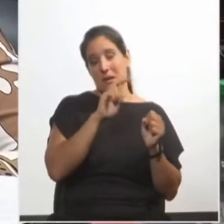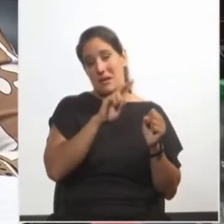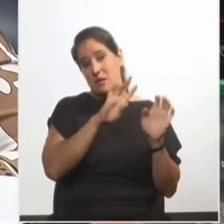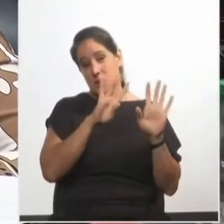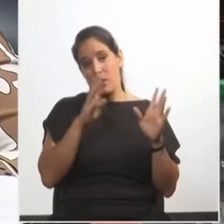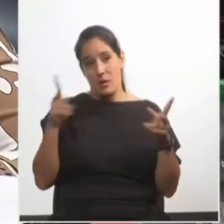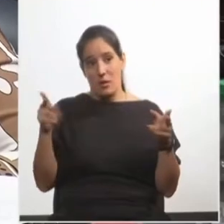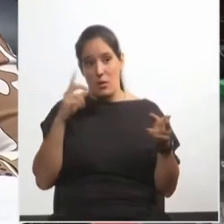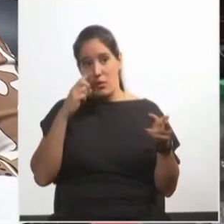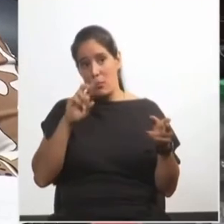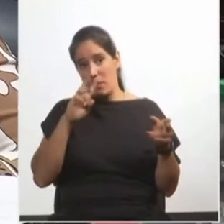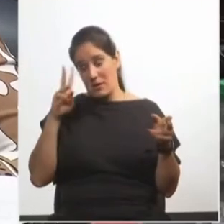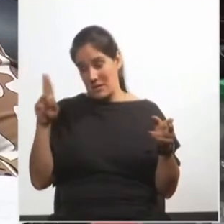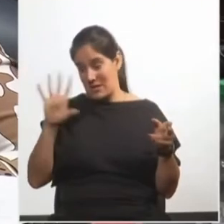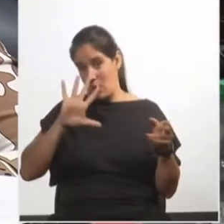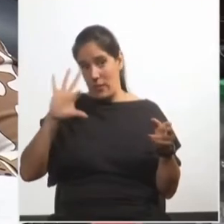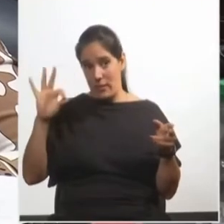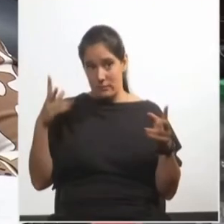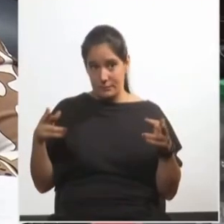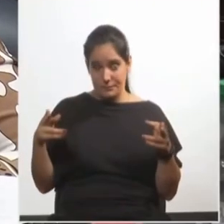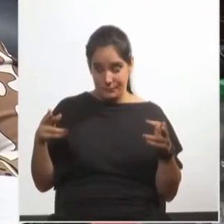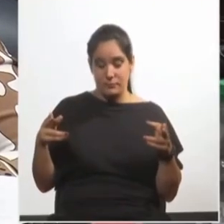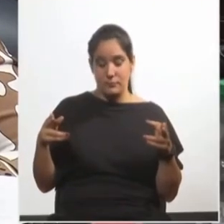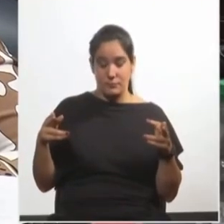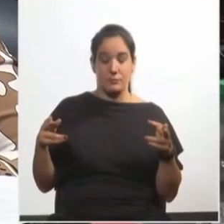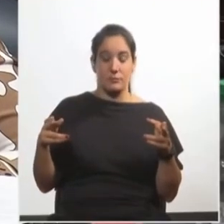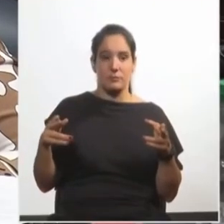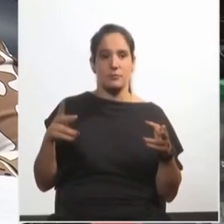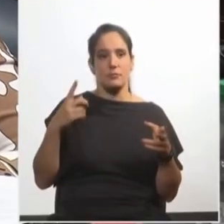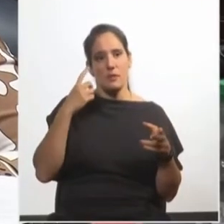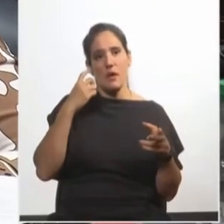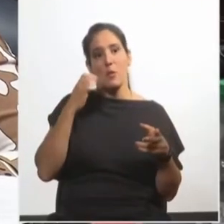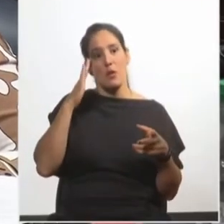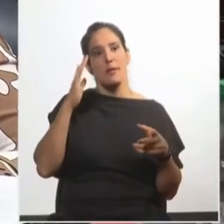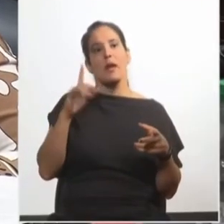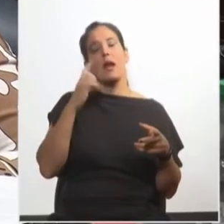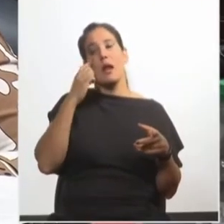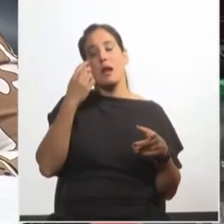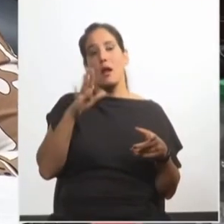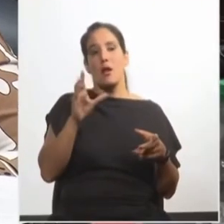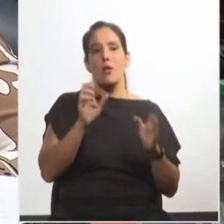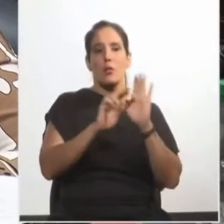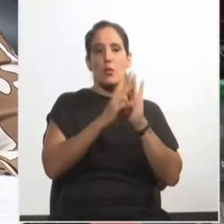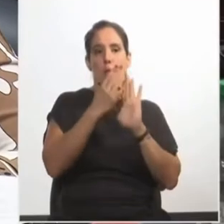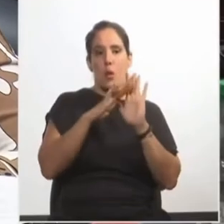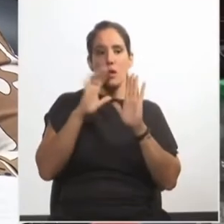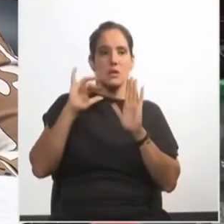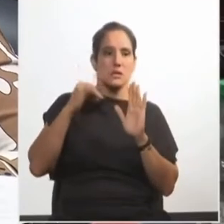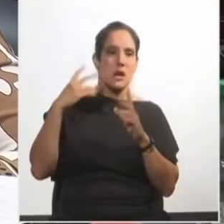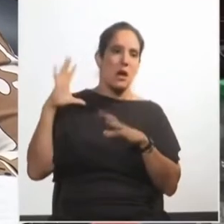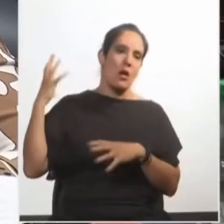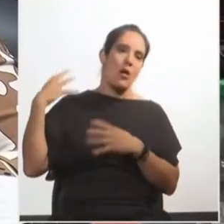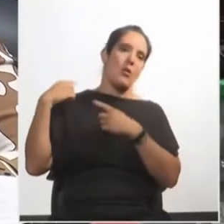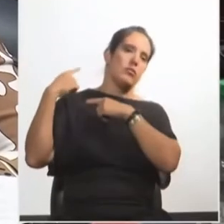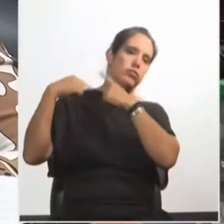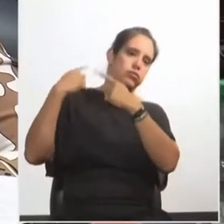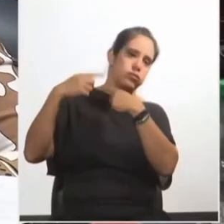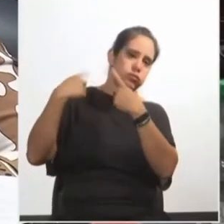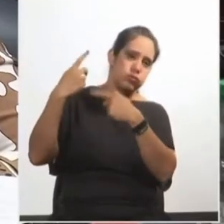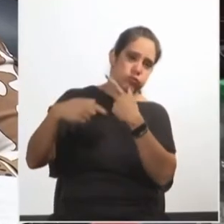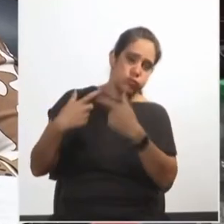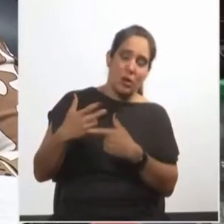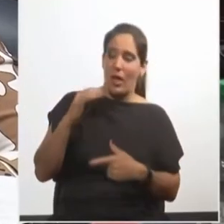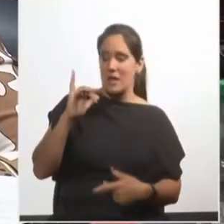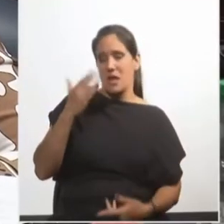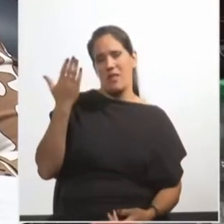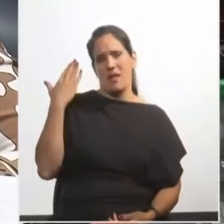Y está más que claro que además Uruguay arrastra serios problemas sociales que son estructurales,